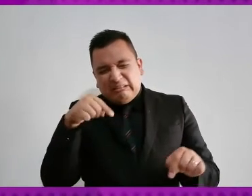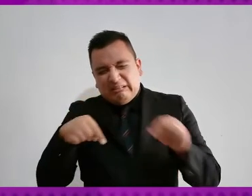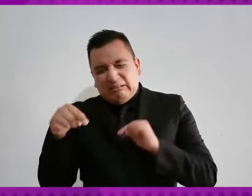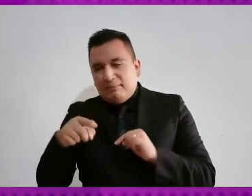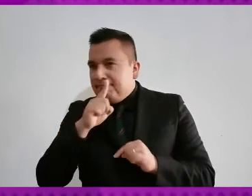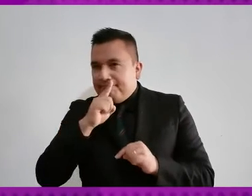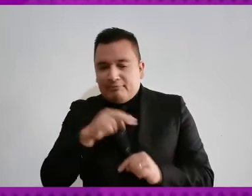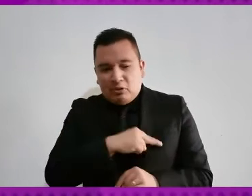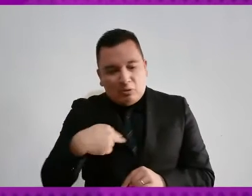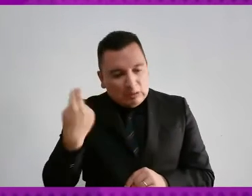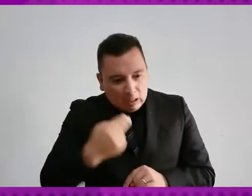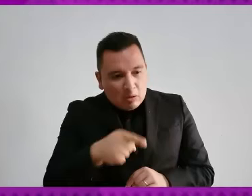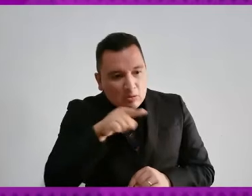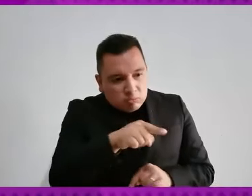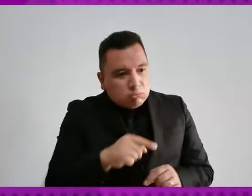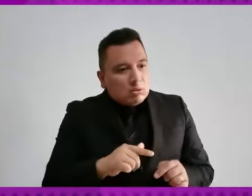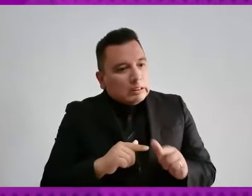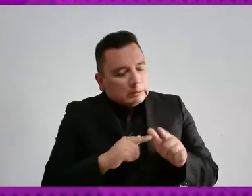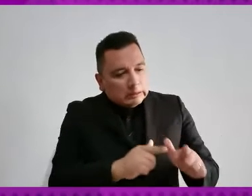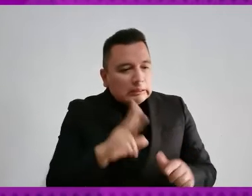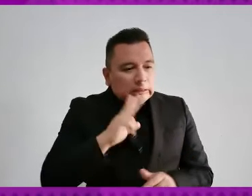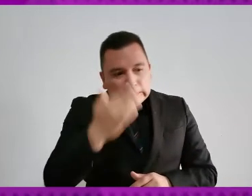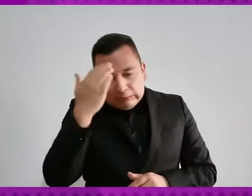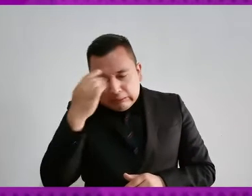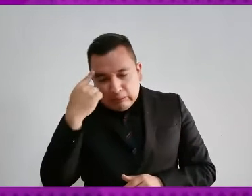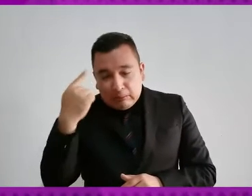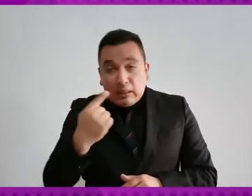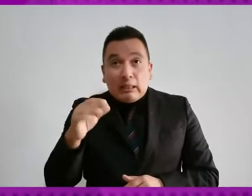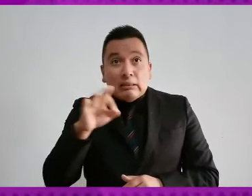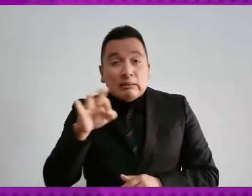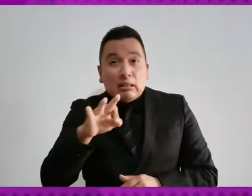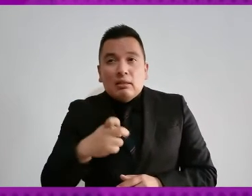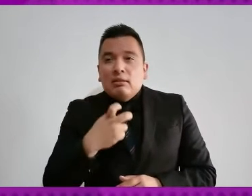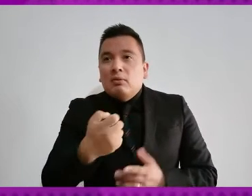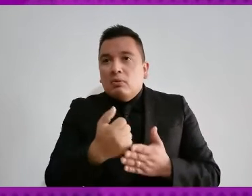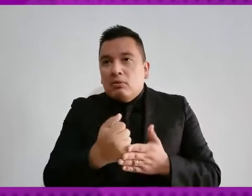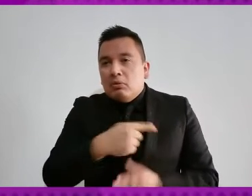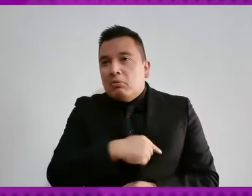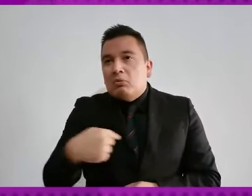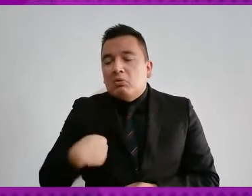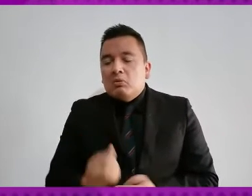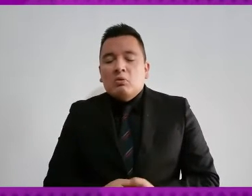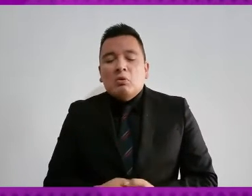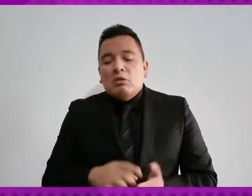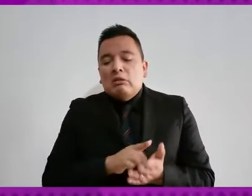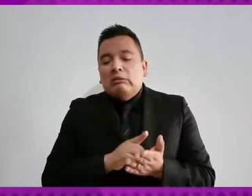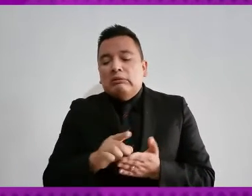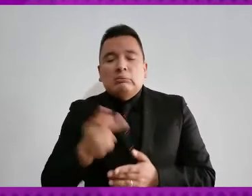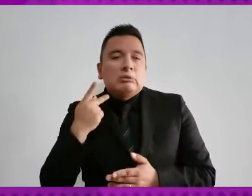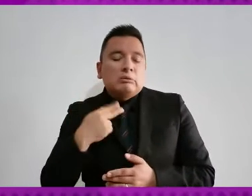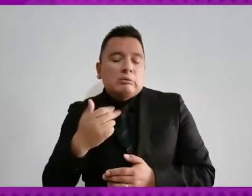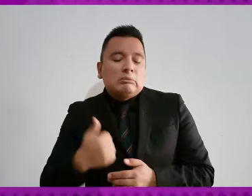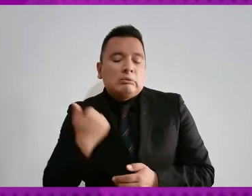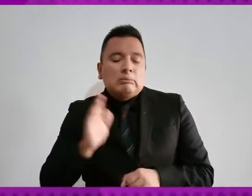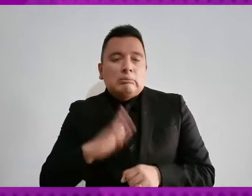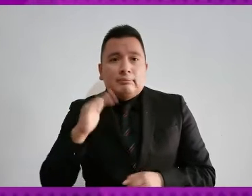que ir explorando para que efectivamente nos lleve a un esquema mucho más ágil del ejercicio de los derechos